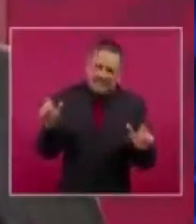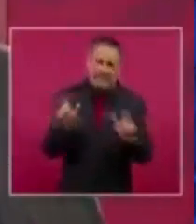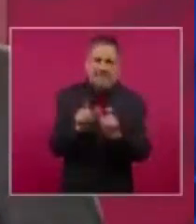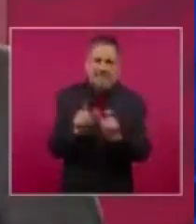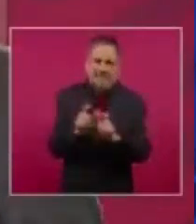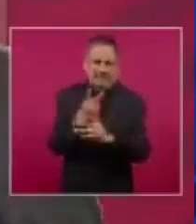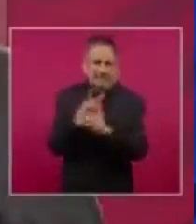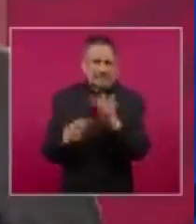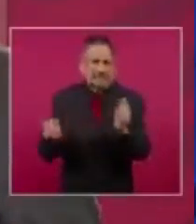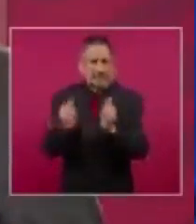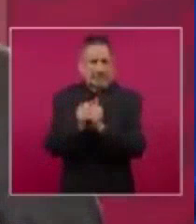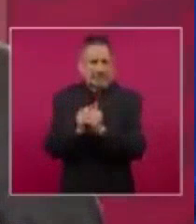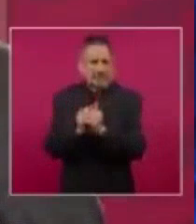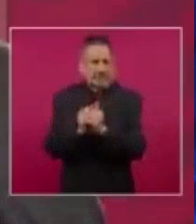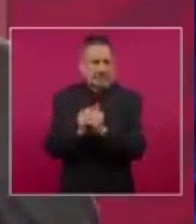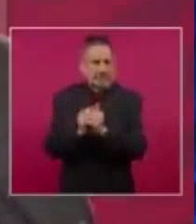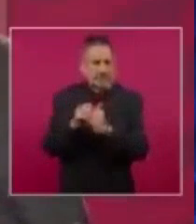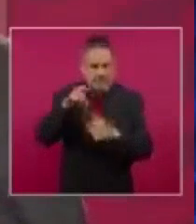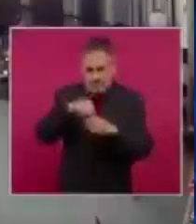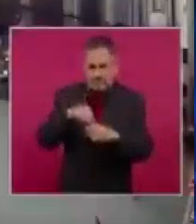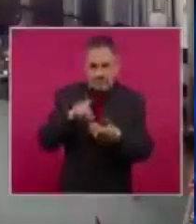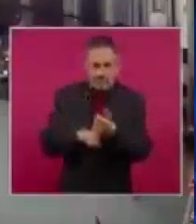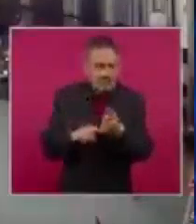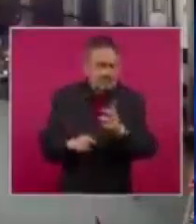que tenga que ver con